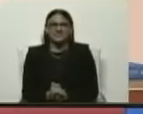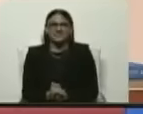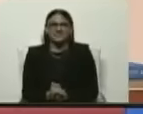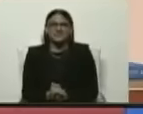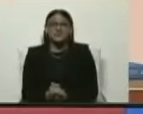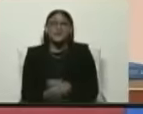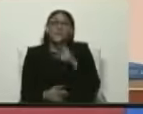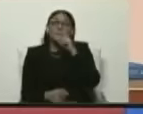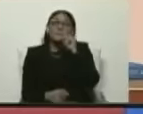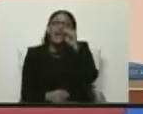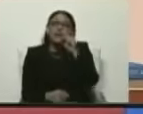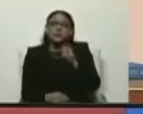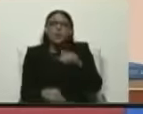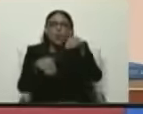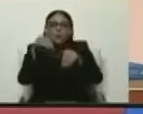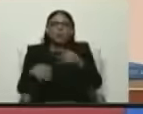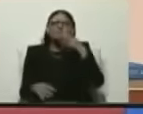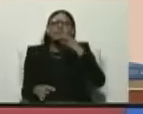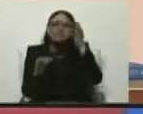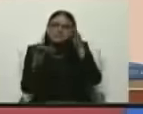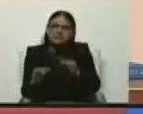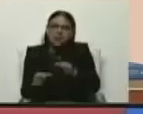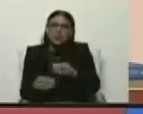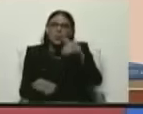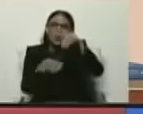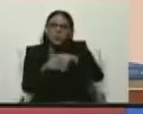Maduro, voto seguro, vota PSUV.